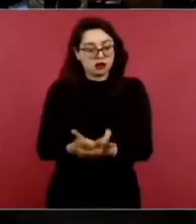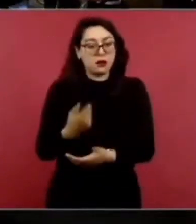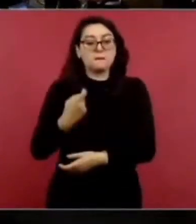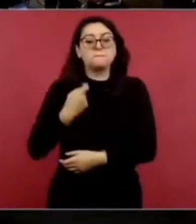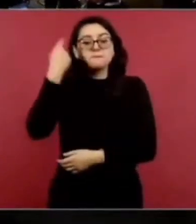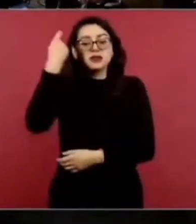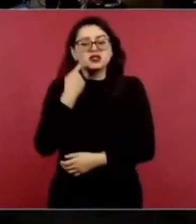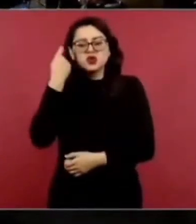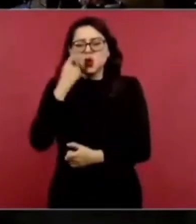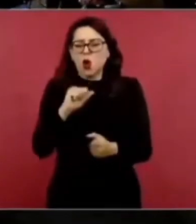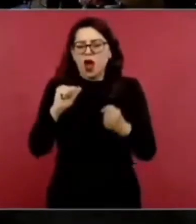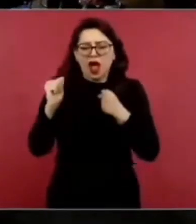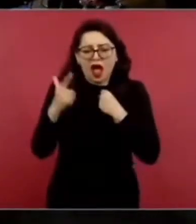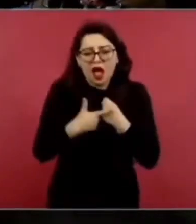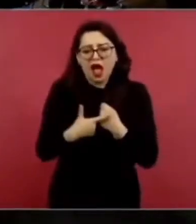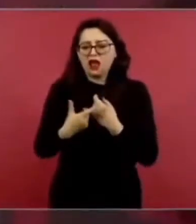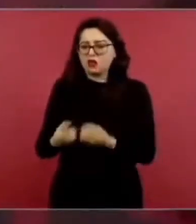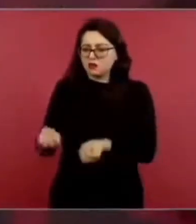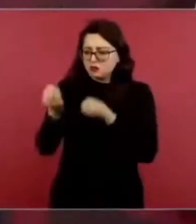algo